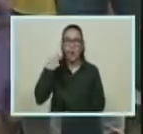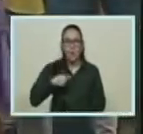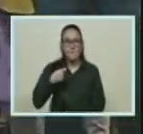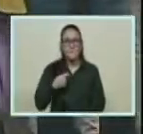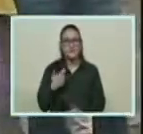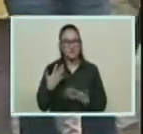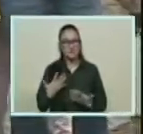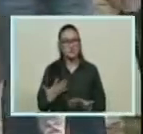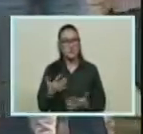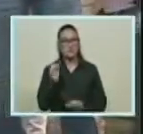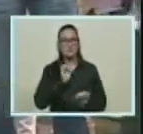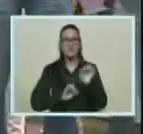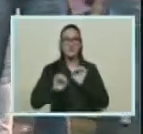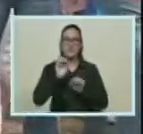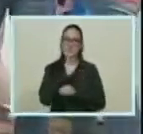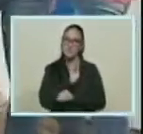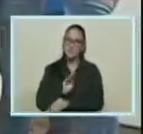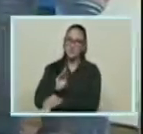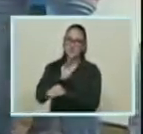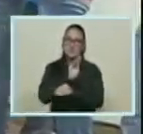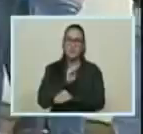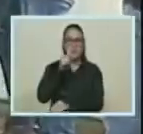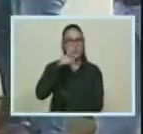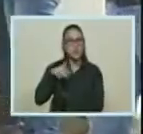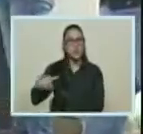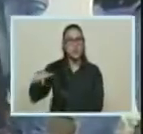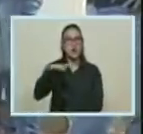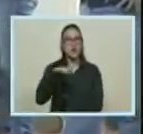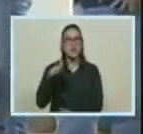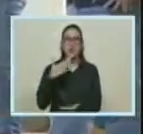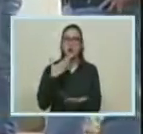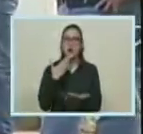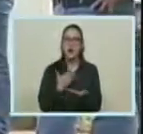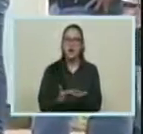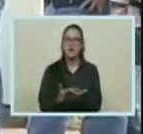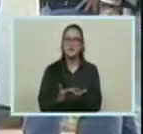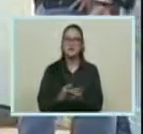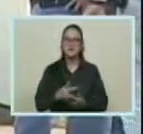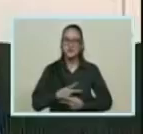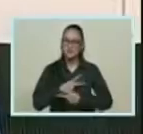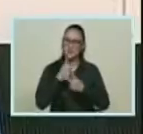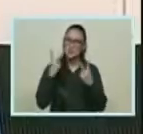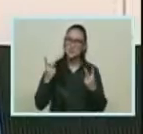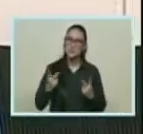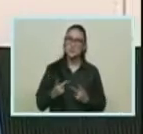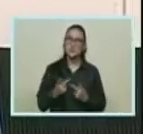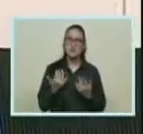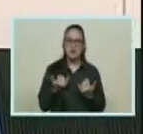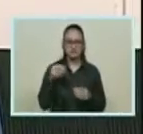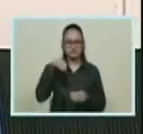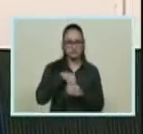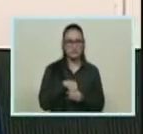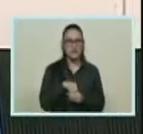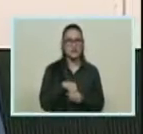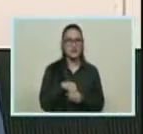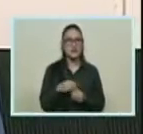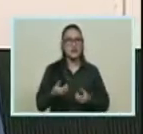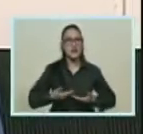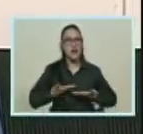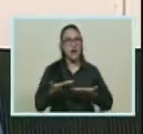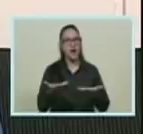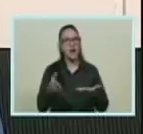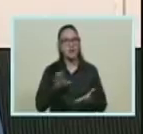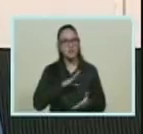valiente que está defendiendo y protegiendo a nuestro pueblo. Y gracias a su valentía, hoy estamos acá en este urbanismo, que es un regalo